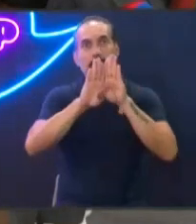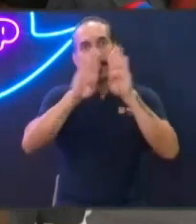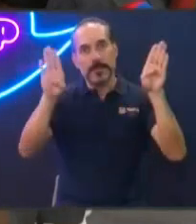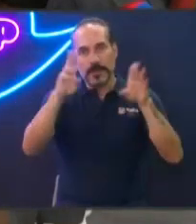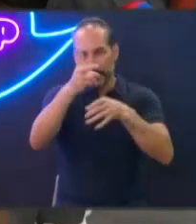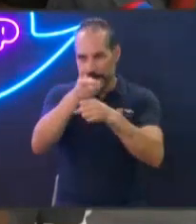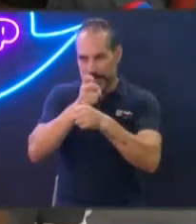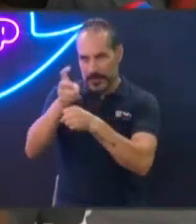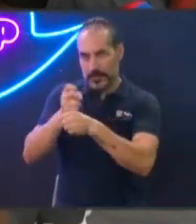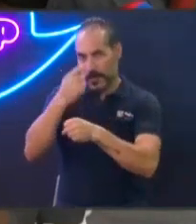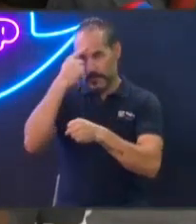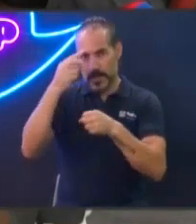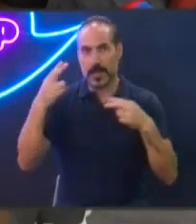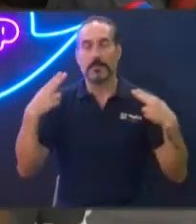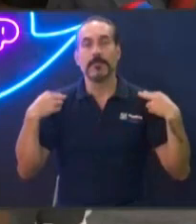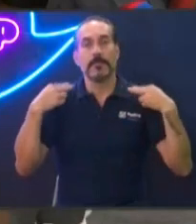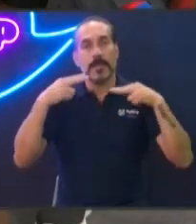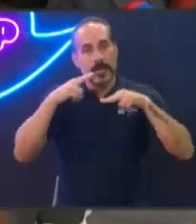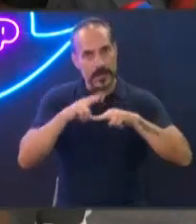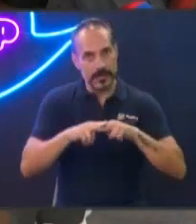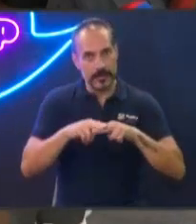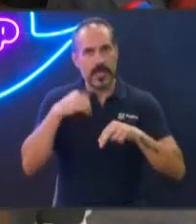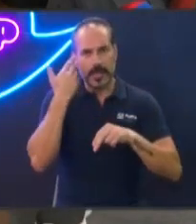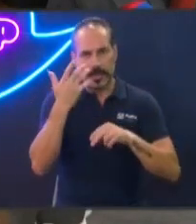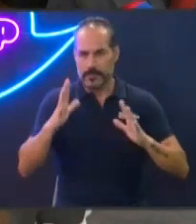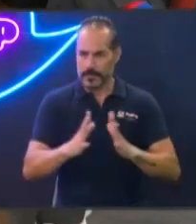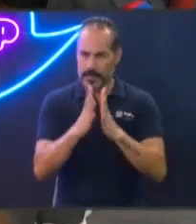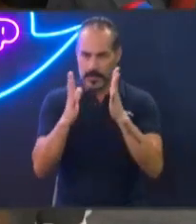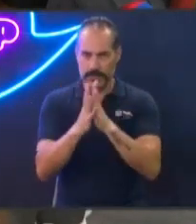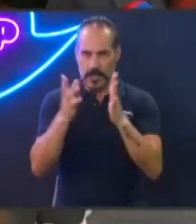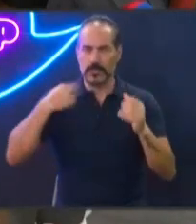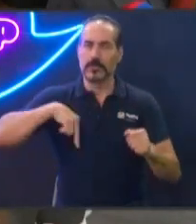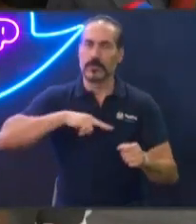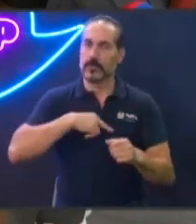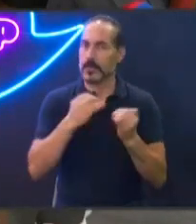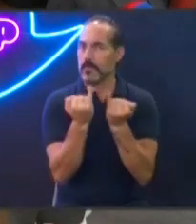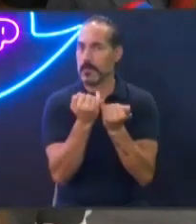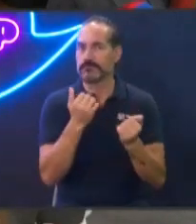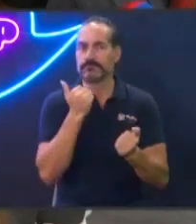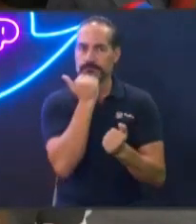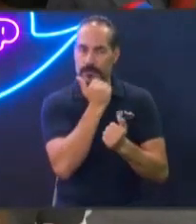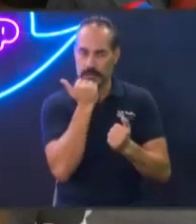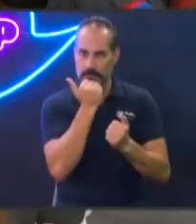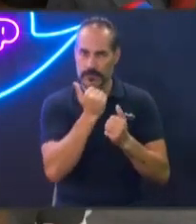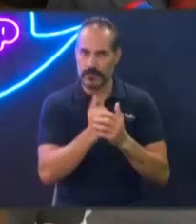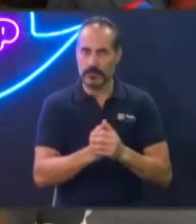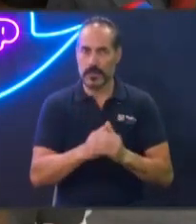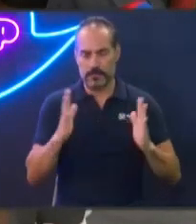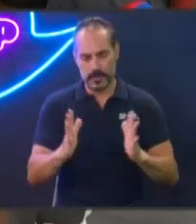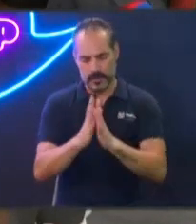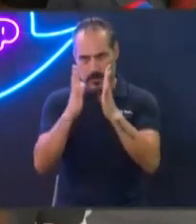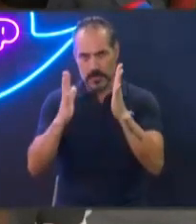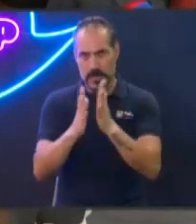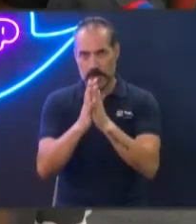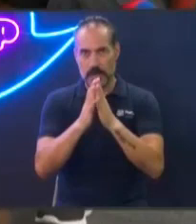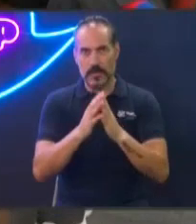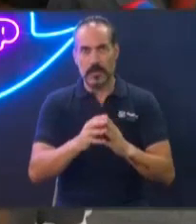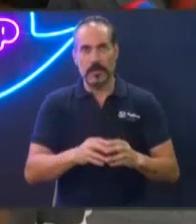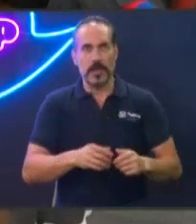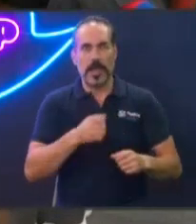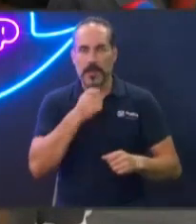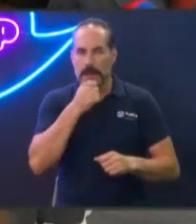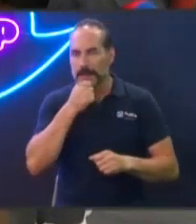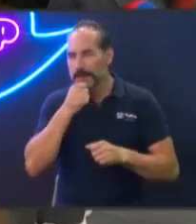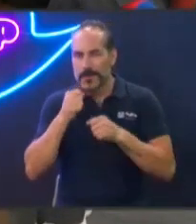docentes que quieran participar con nosotros así como para alumnos que quieran participar como ponentes o que